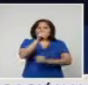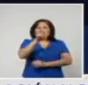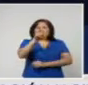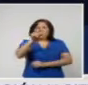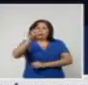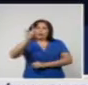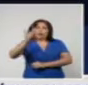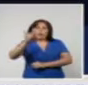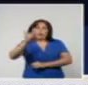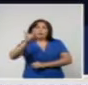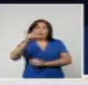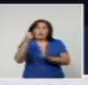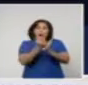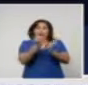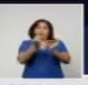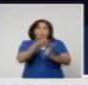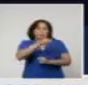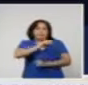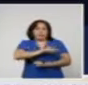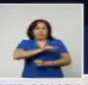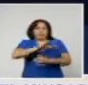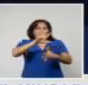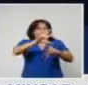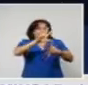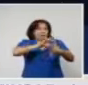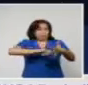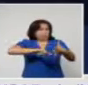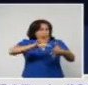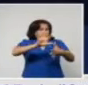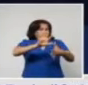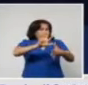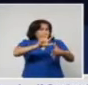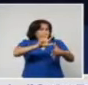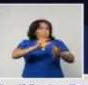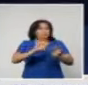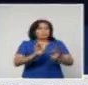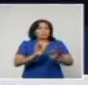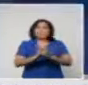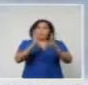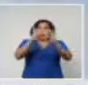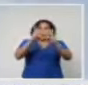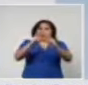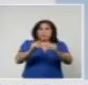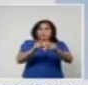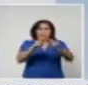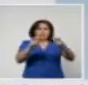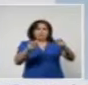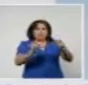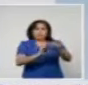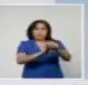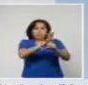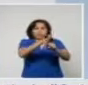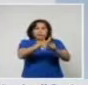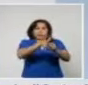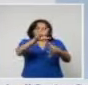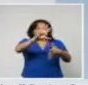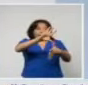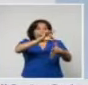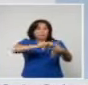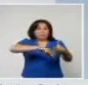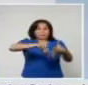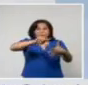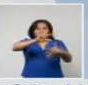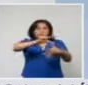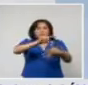95.129 que se confirmaron ayer, y que hace que la cifra de casos confirmados en la región sea